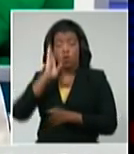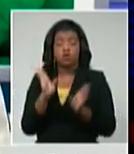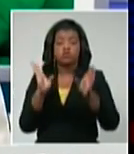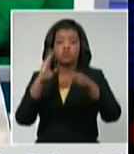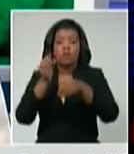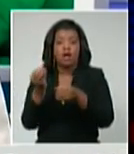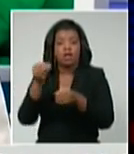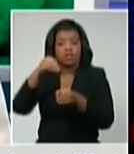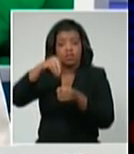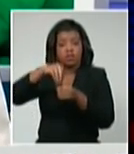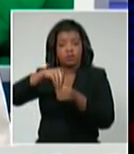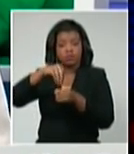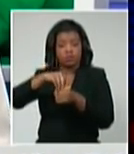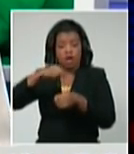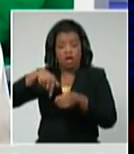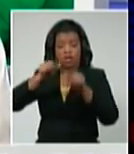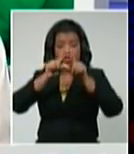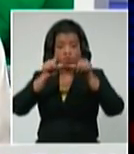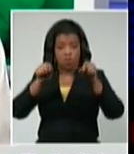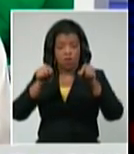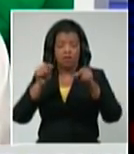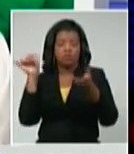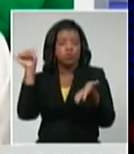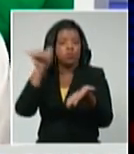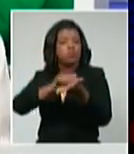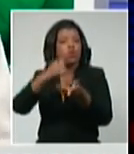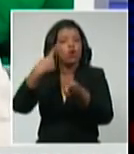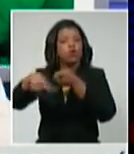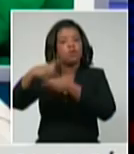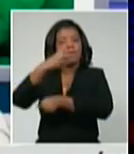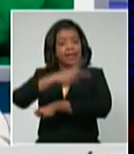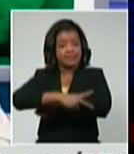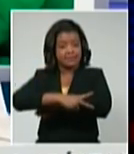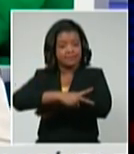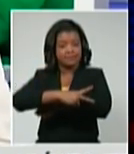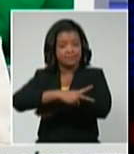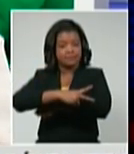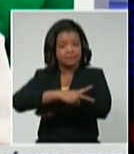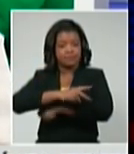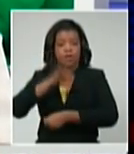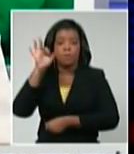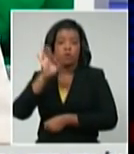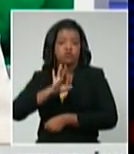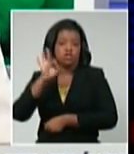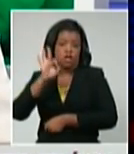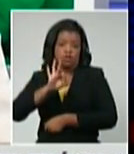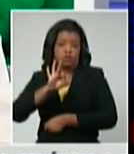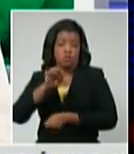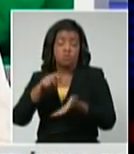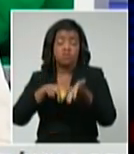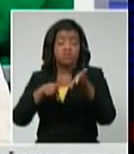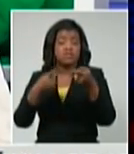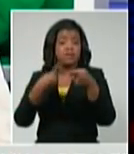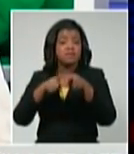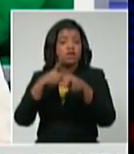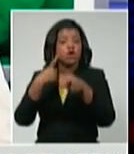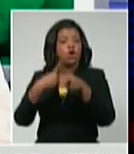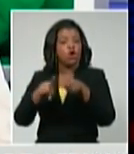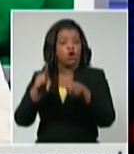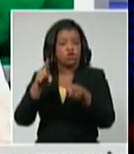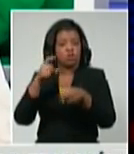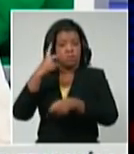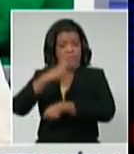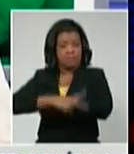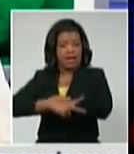no intervienen en la tasa de incidencia de estos territorios, porque realmente la infección no la adquirieron